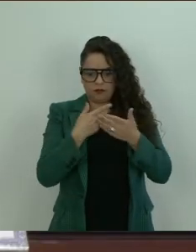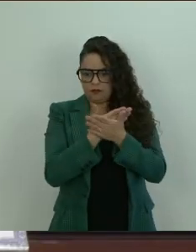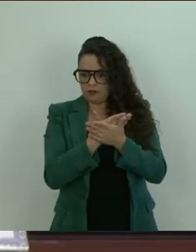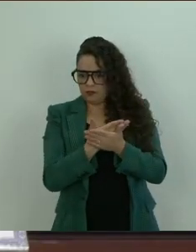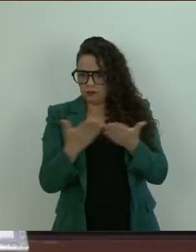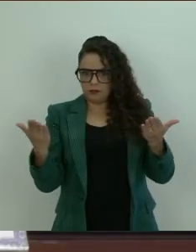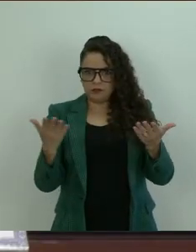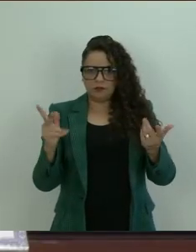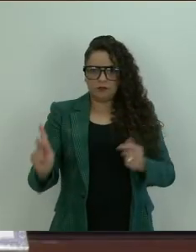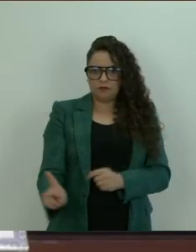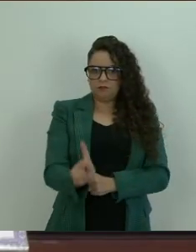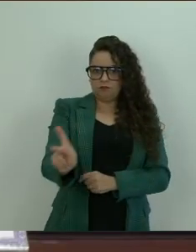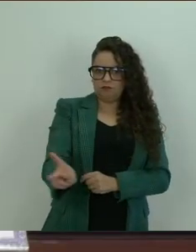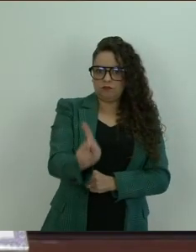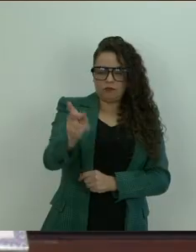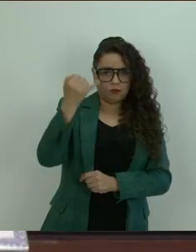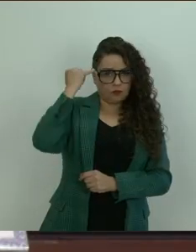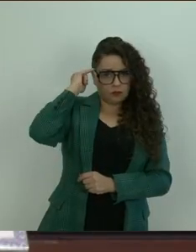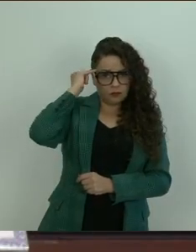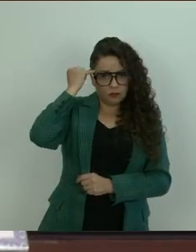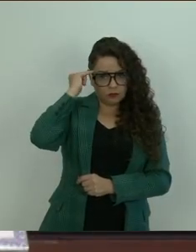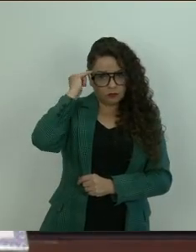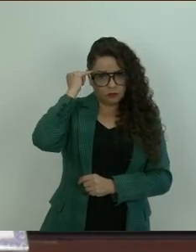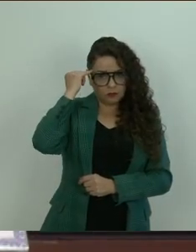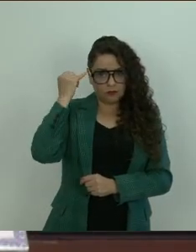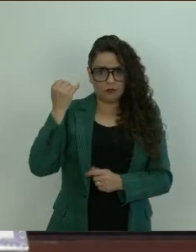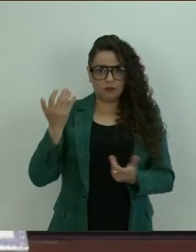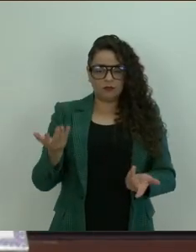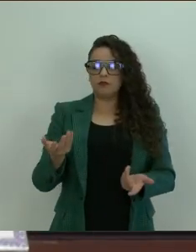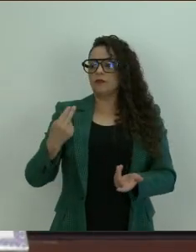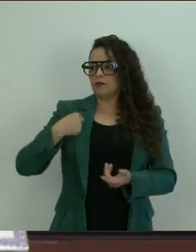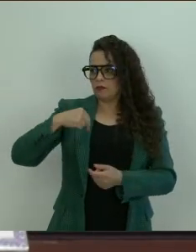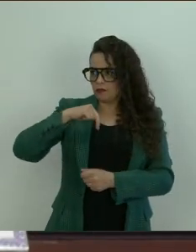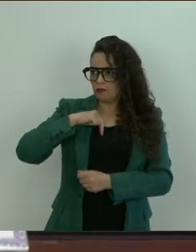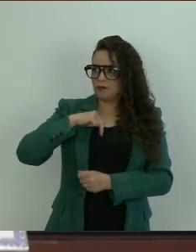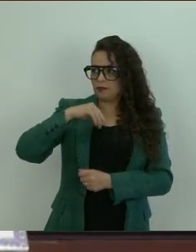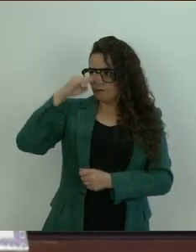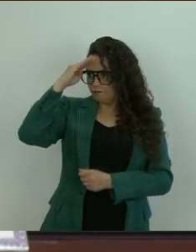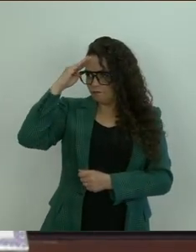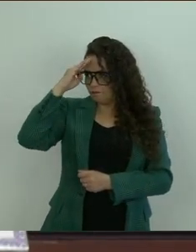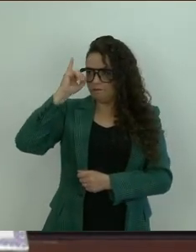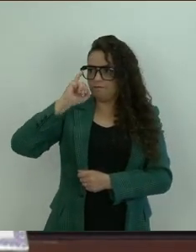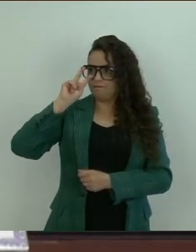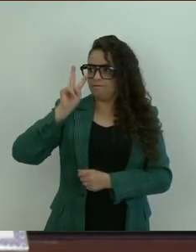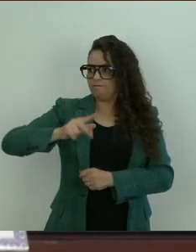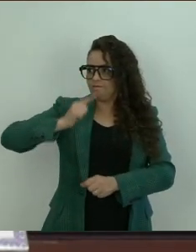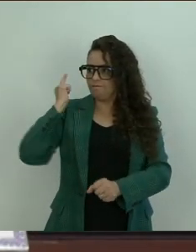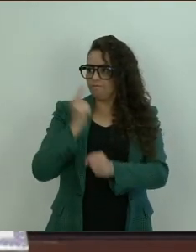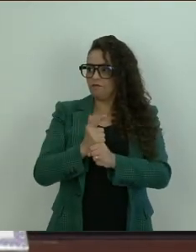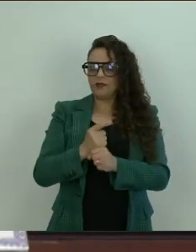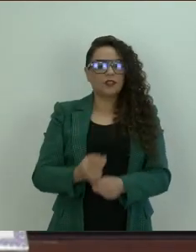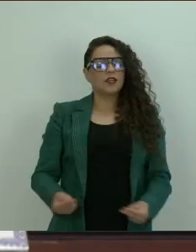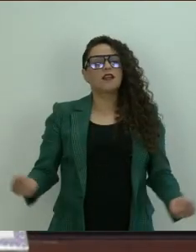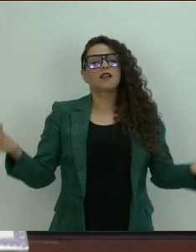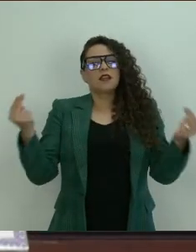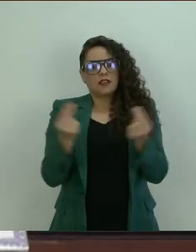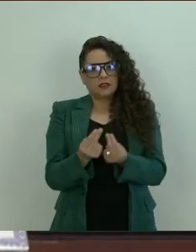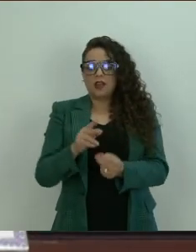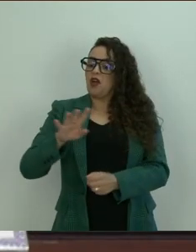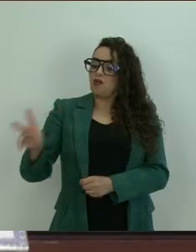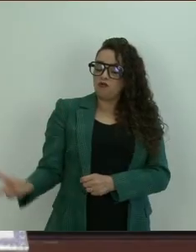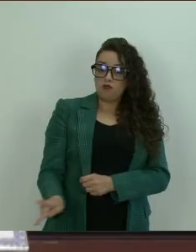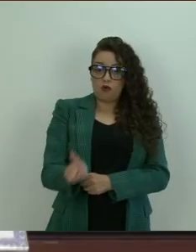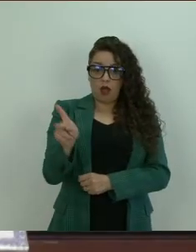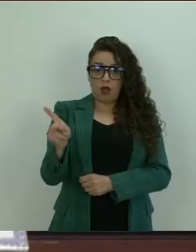pueblos nos ha decidido tomar en cuenta también que es necesario que efectivamente los pueblos tengan